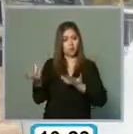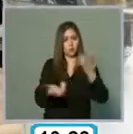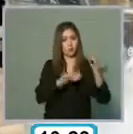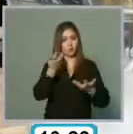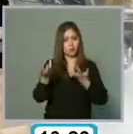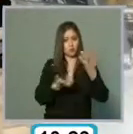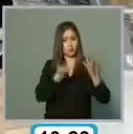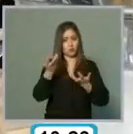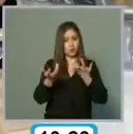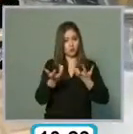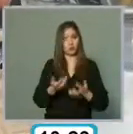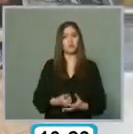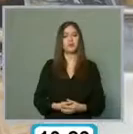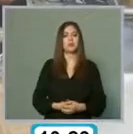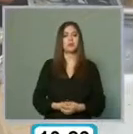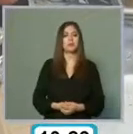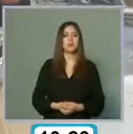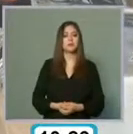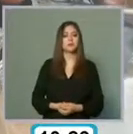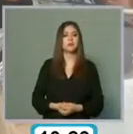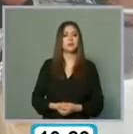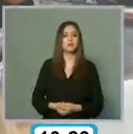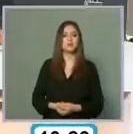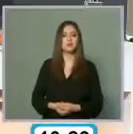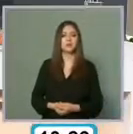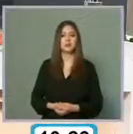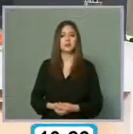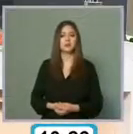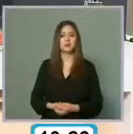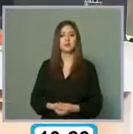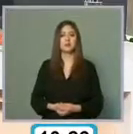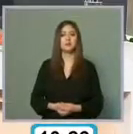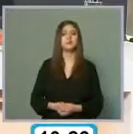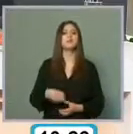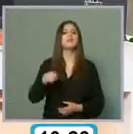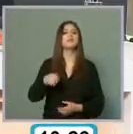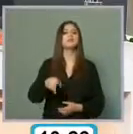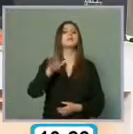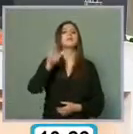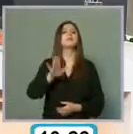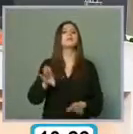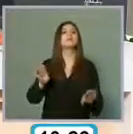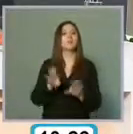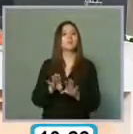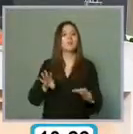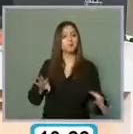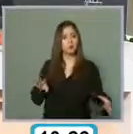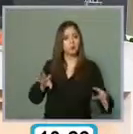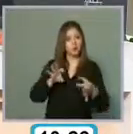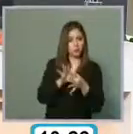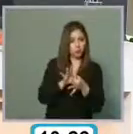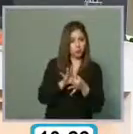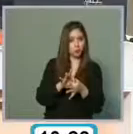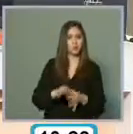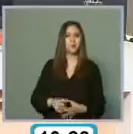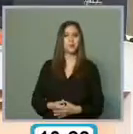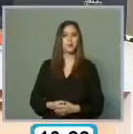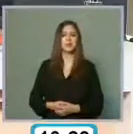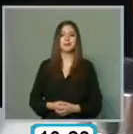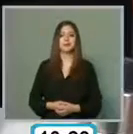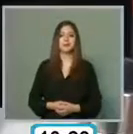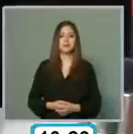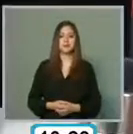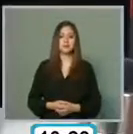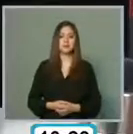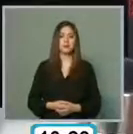Entonces me voy para acá atrás. Muy bien, Andrés. Esa va a ser nuestra especie de ligue. Ligue le llamamos. Hay que ligar, muchachos. Hay que ligar, pues si les encanta, ¿verdad, muchachos?